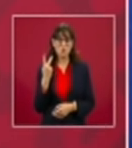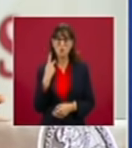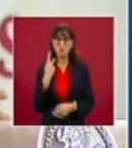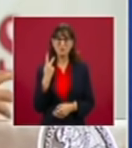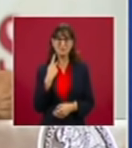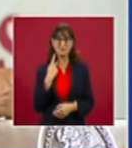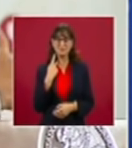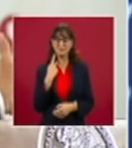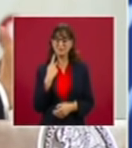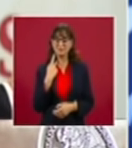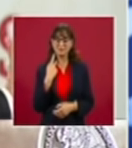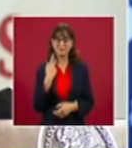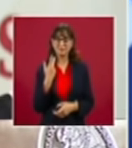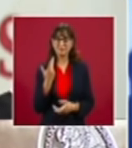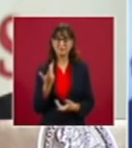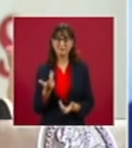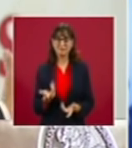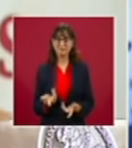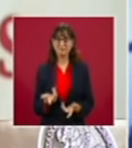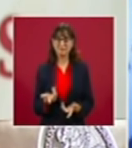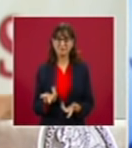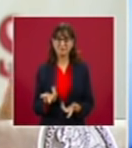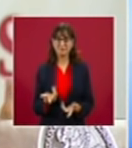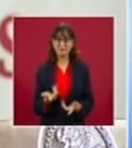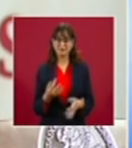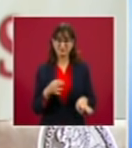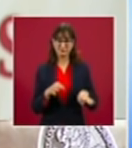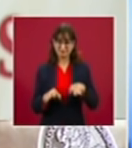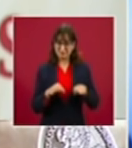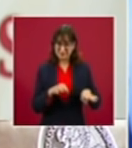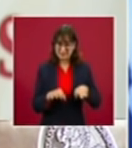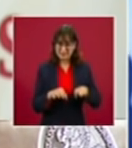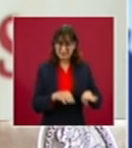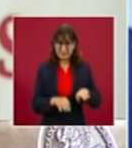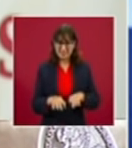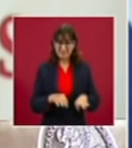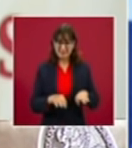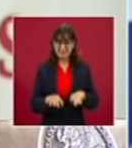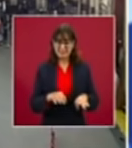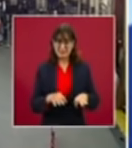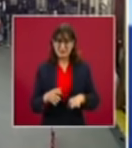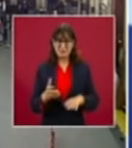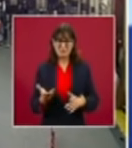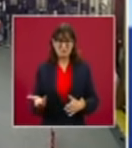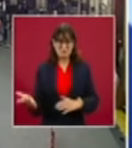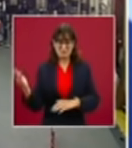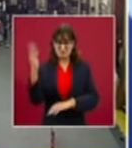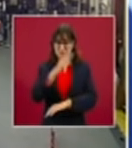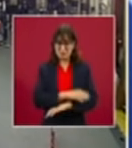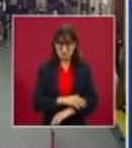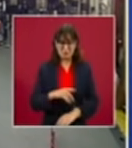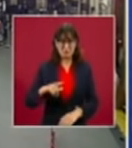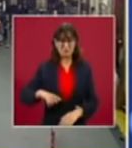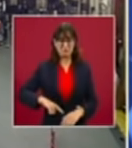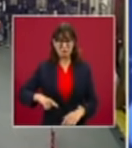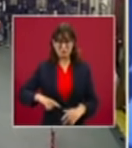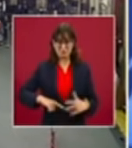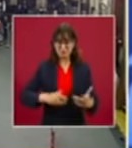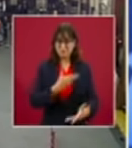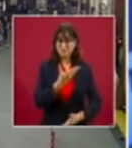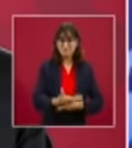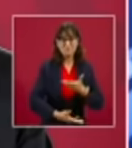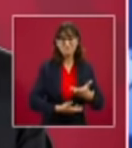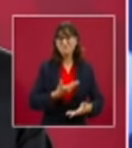realidad entonces no estoy desilusionado con la 4 técnico en el presidente el lamento mucho irme si no es